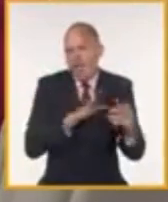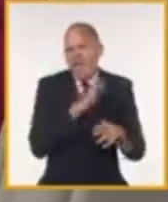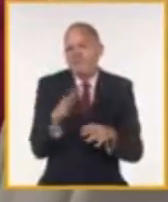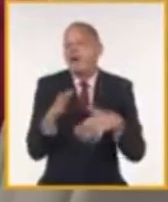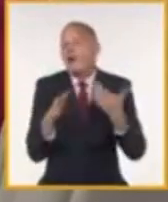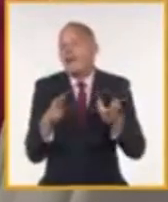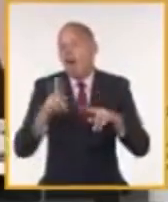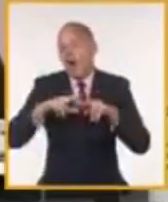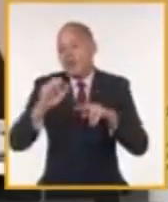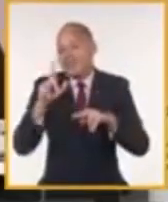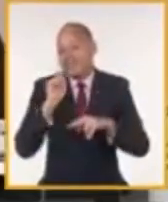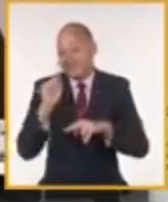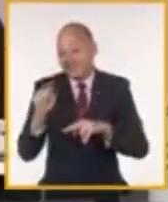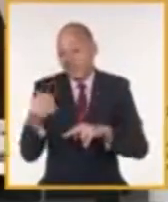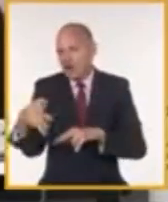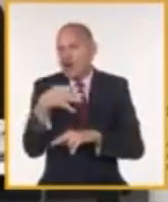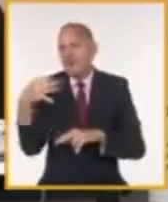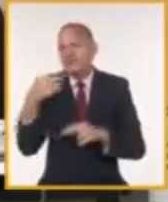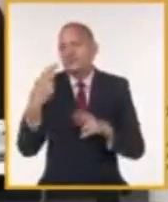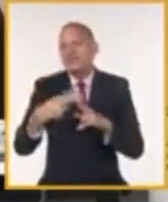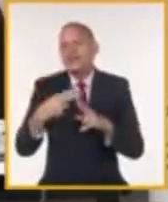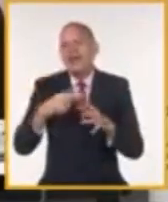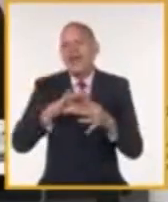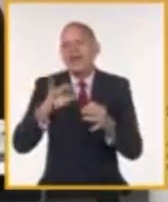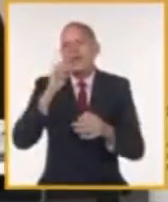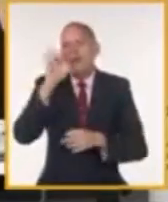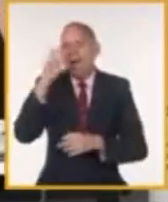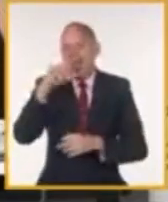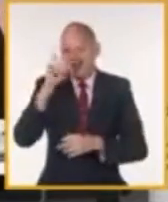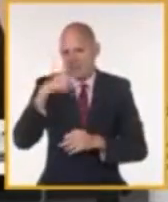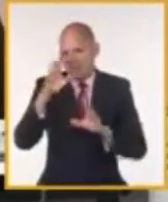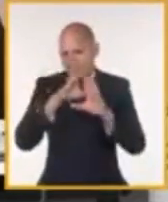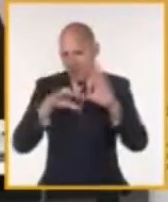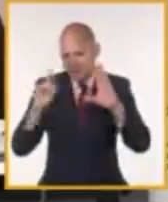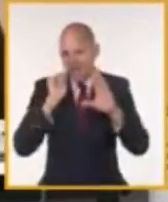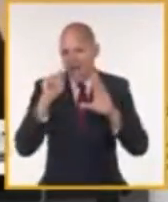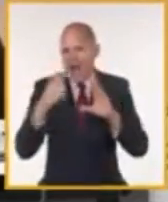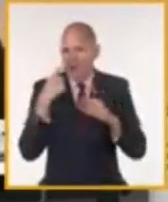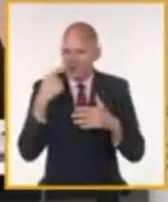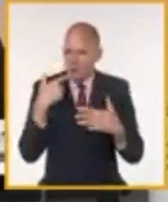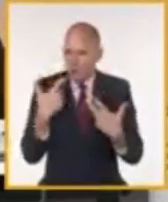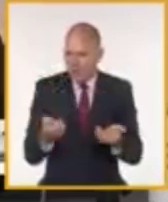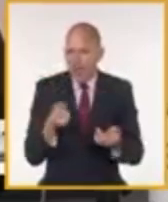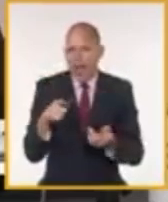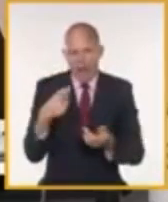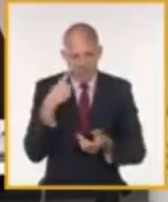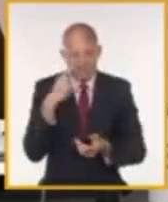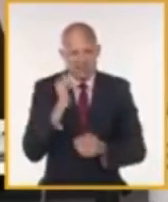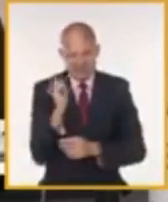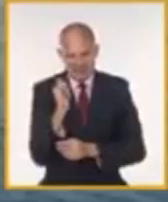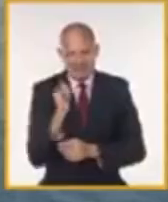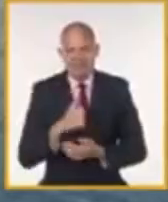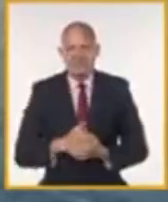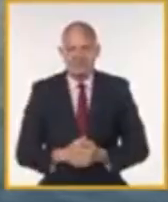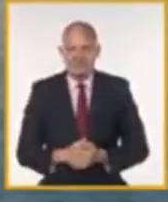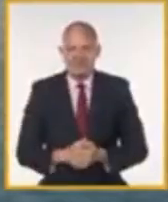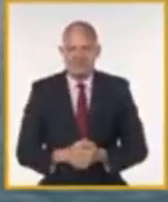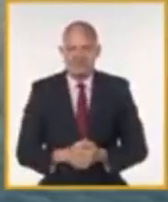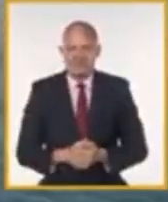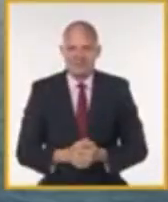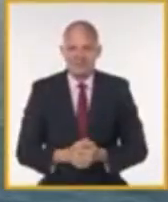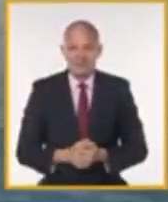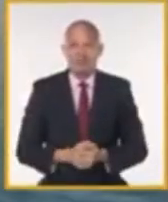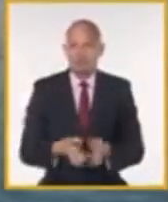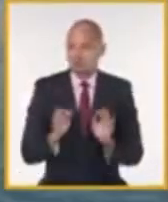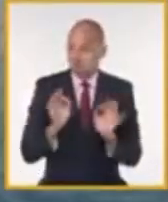lugar emblemático de Holguín, donde allí hay experiencias que también contamos en esta mesa redonda. Cuba no detiene